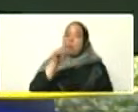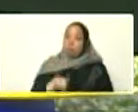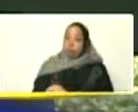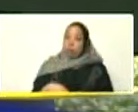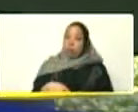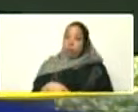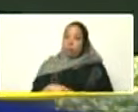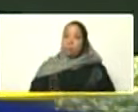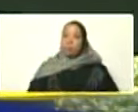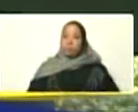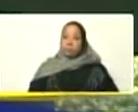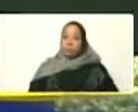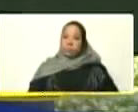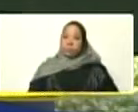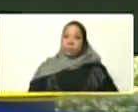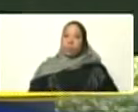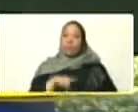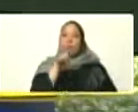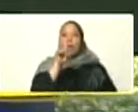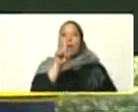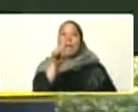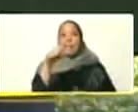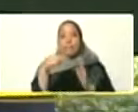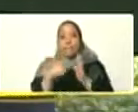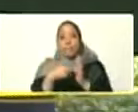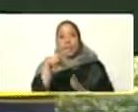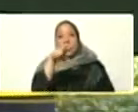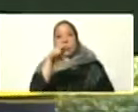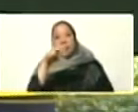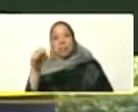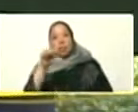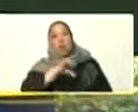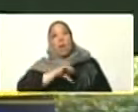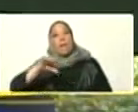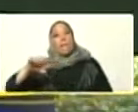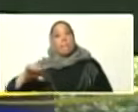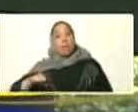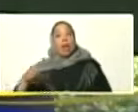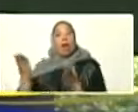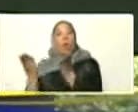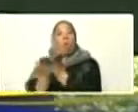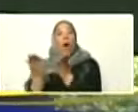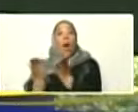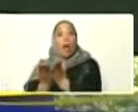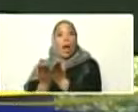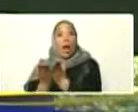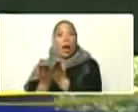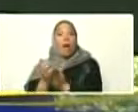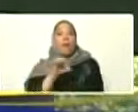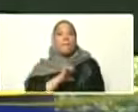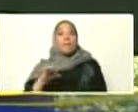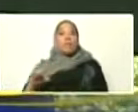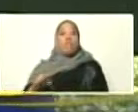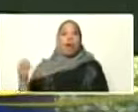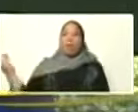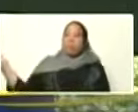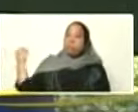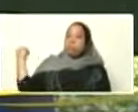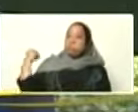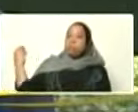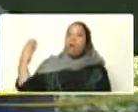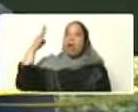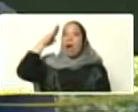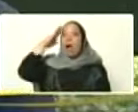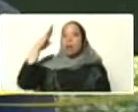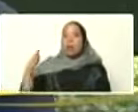no más de unas 1.300 colegios privados, solicitando también que las BRICOMILES los atiendan. Entonces